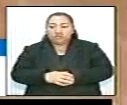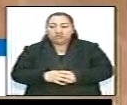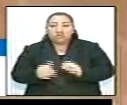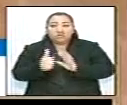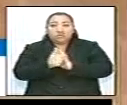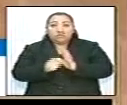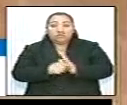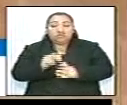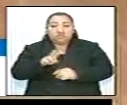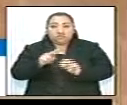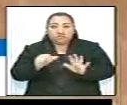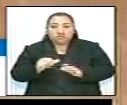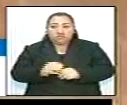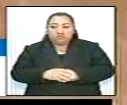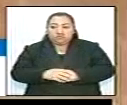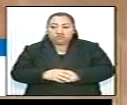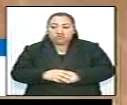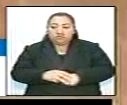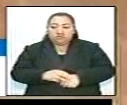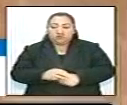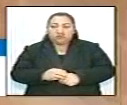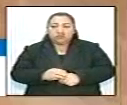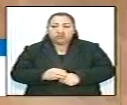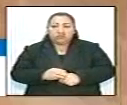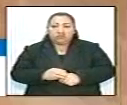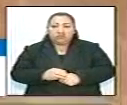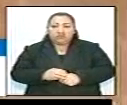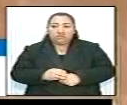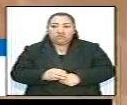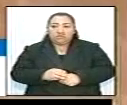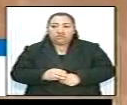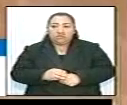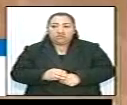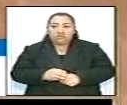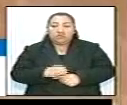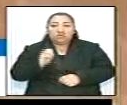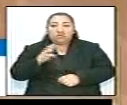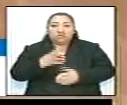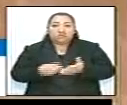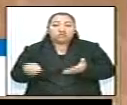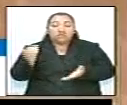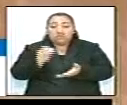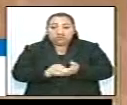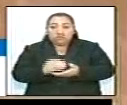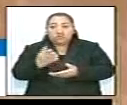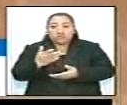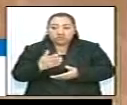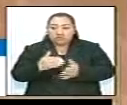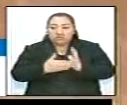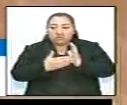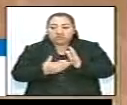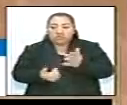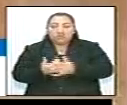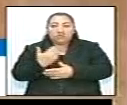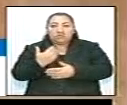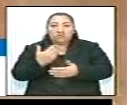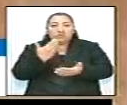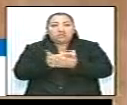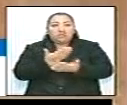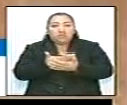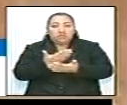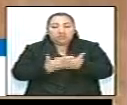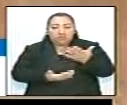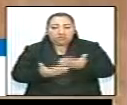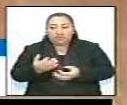Artículo 26, reconsideración. Para admitir la reconsideración se requiere presentar nuevos elementos